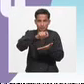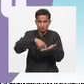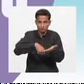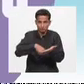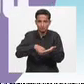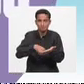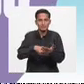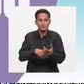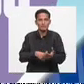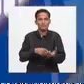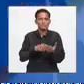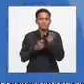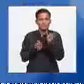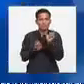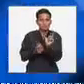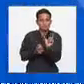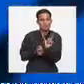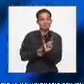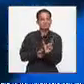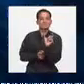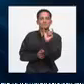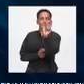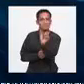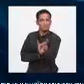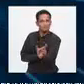de